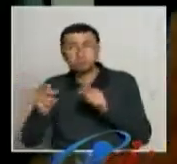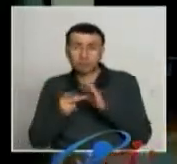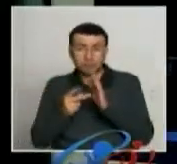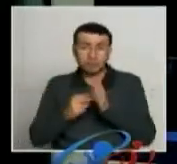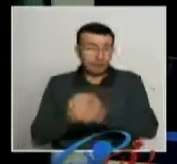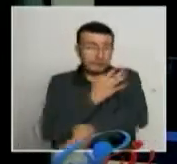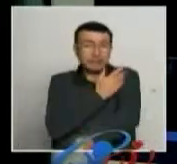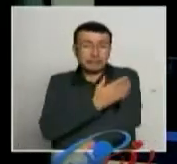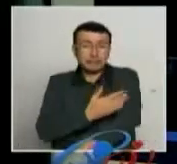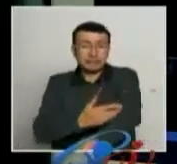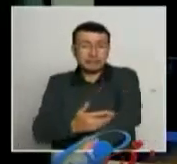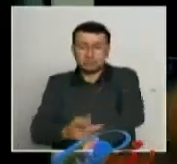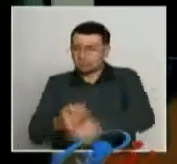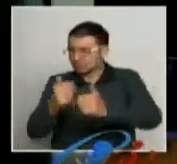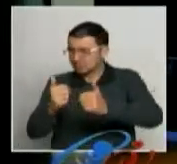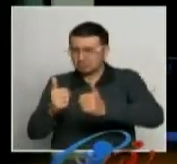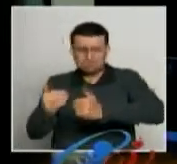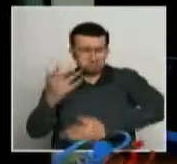circulación arterial.